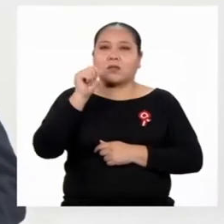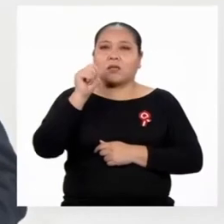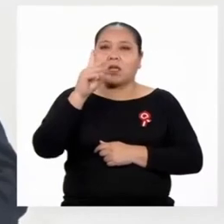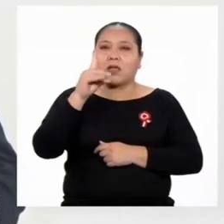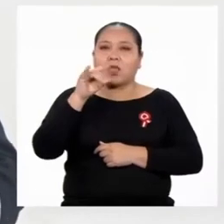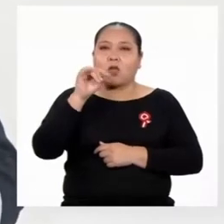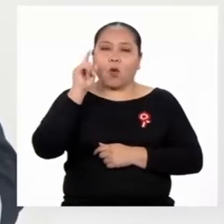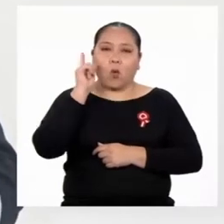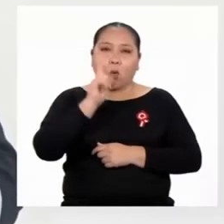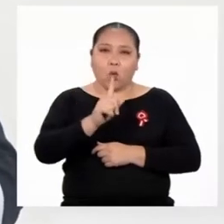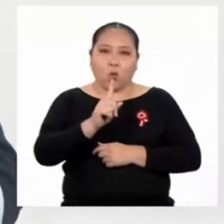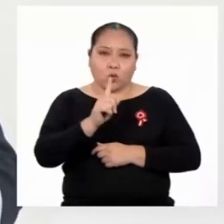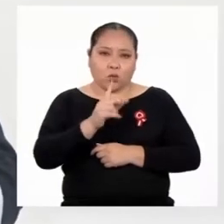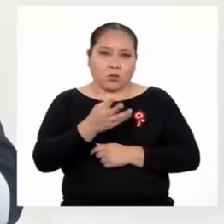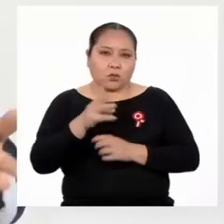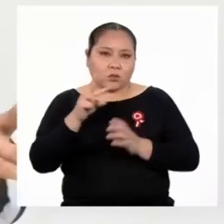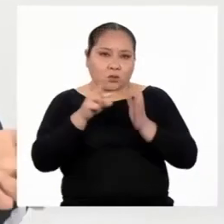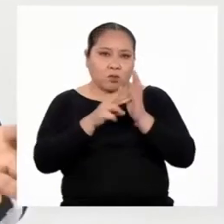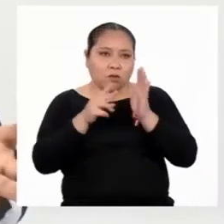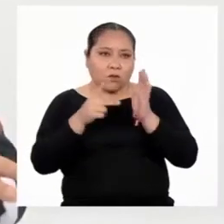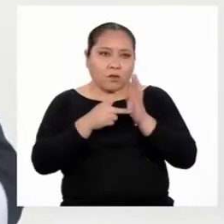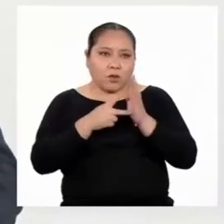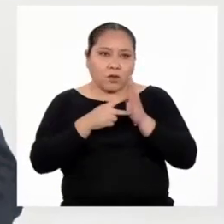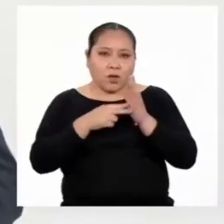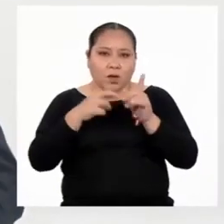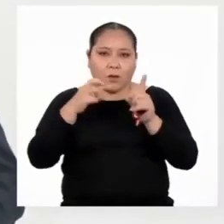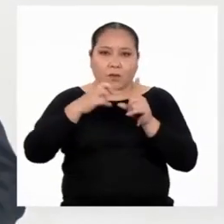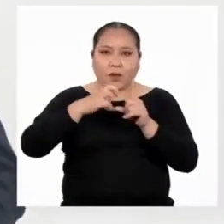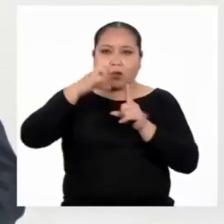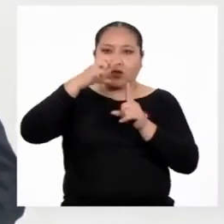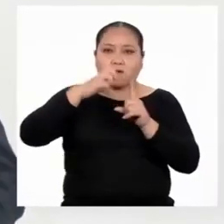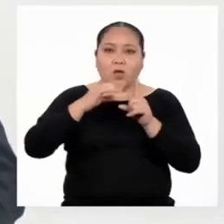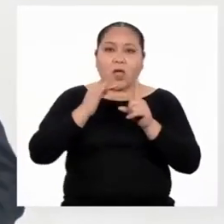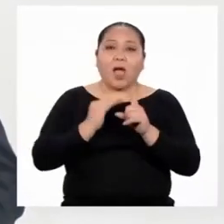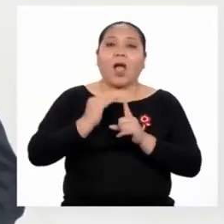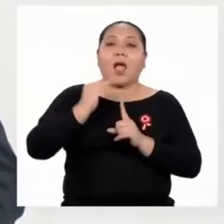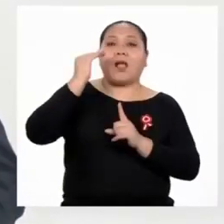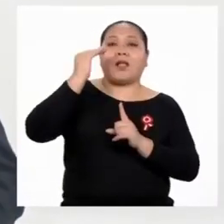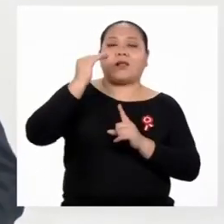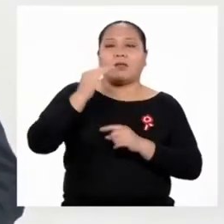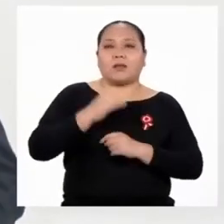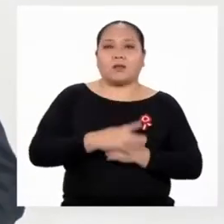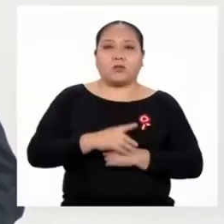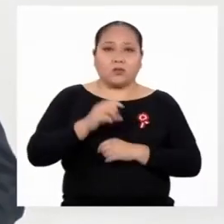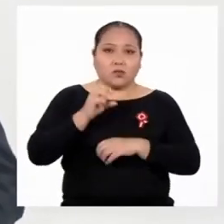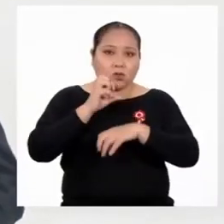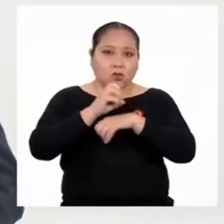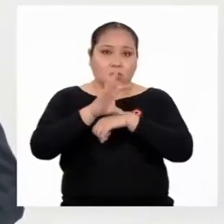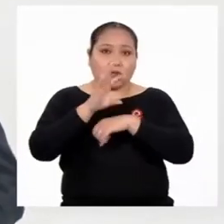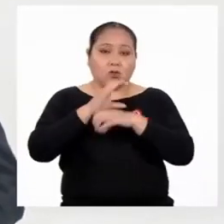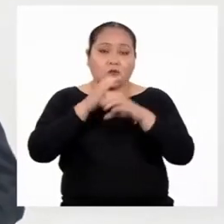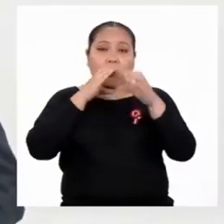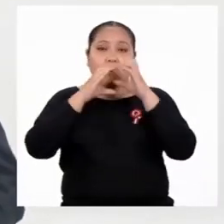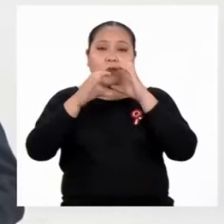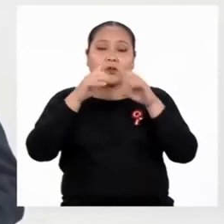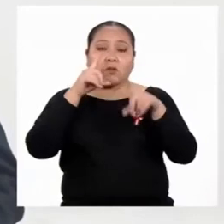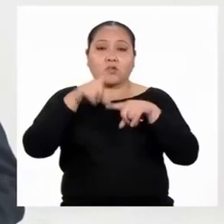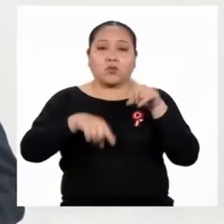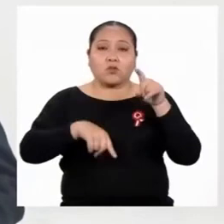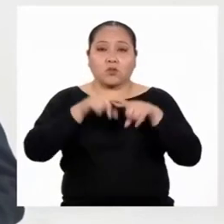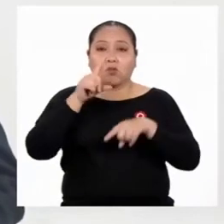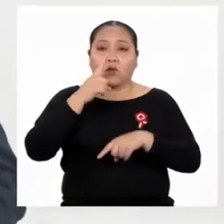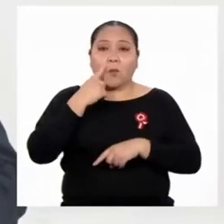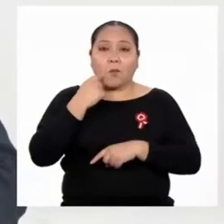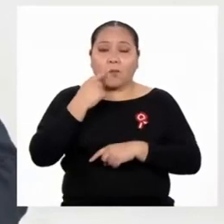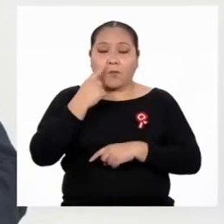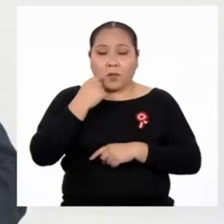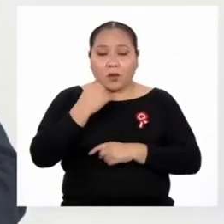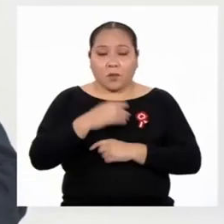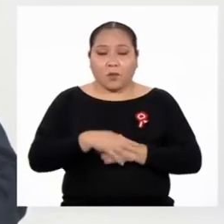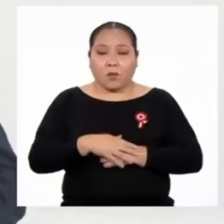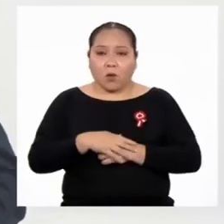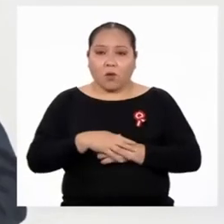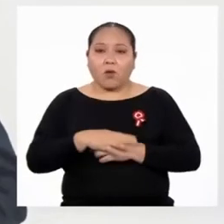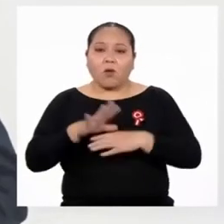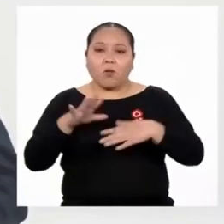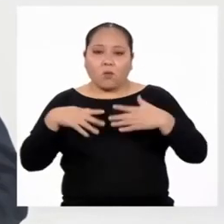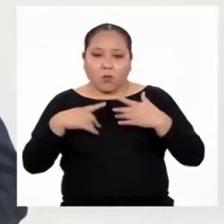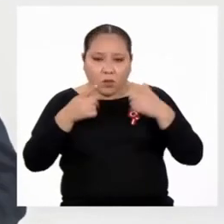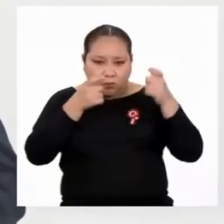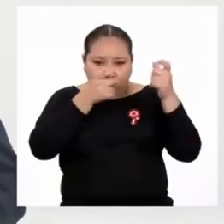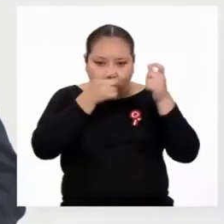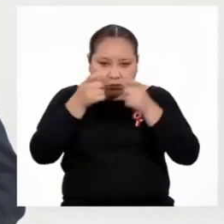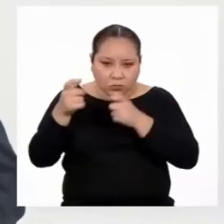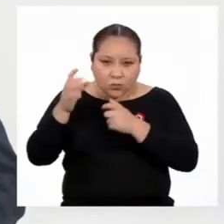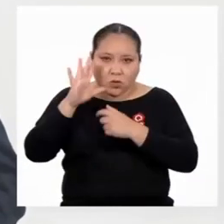1. Significa que tiene la presión alta. Te recomiendo que converses con tu primo y puedan estar detrás de tu